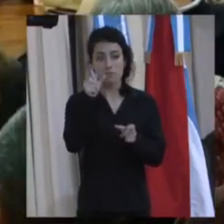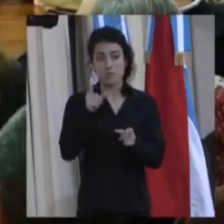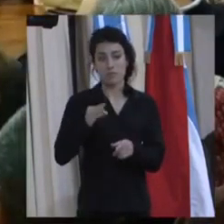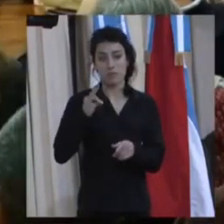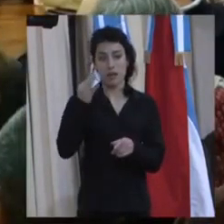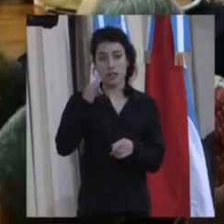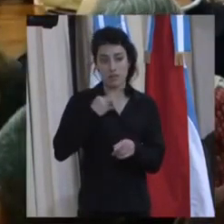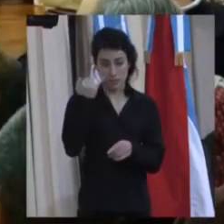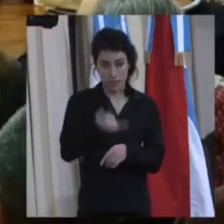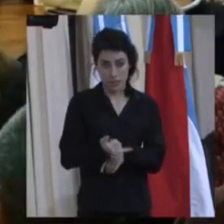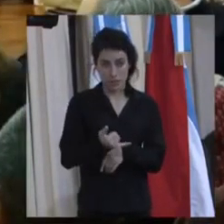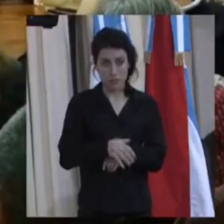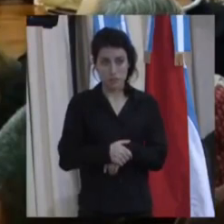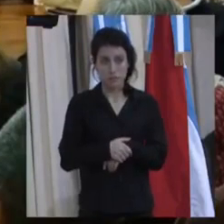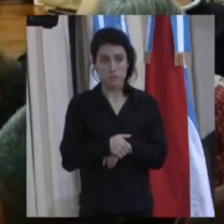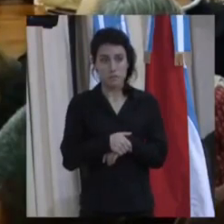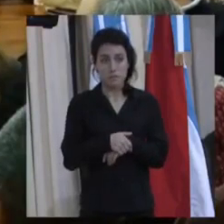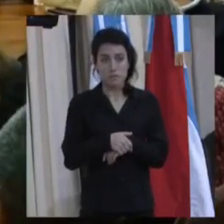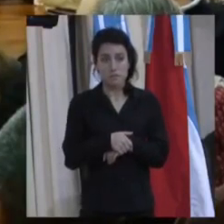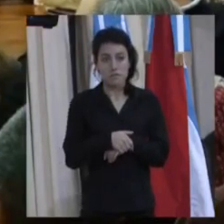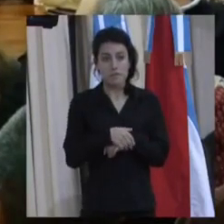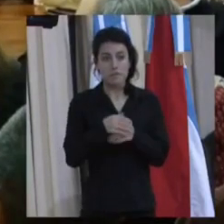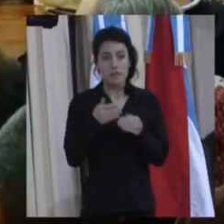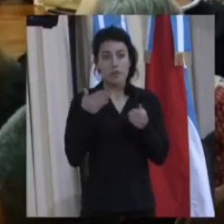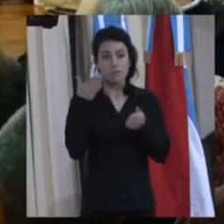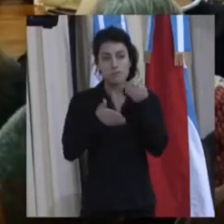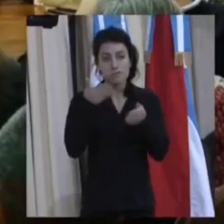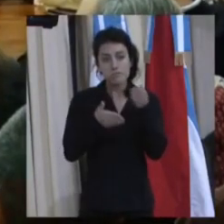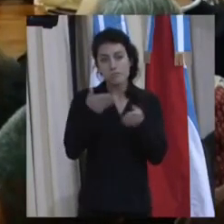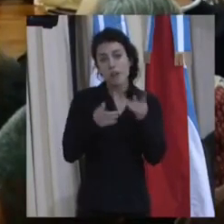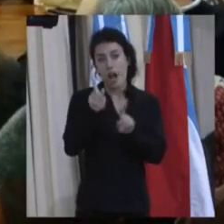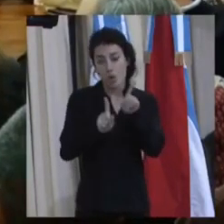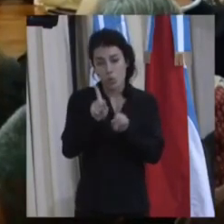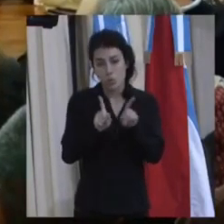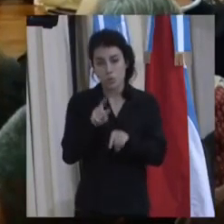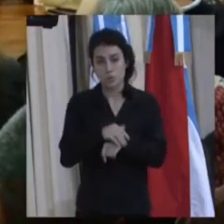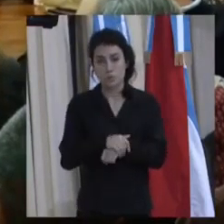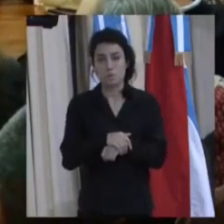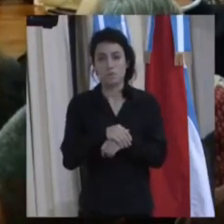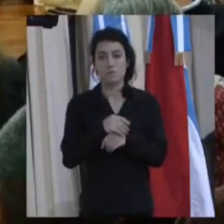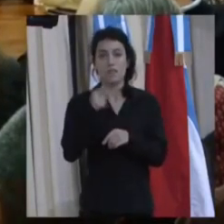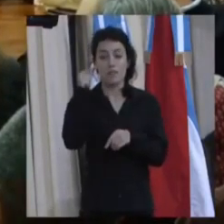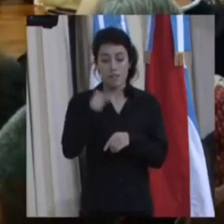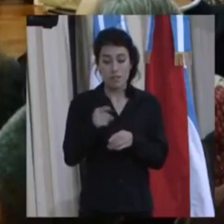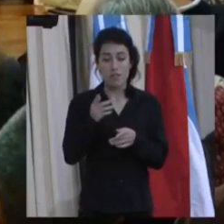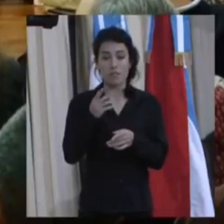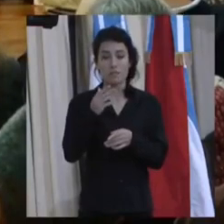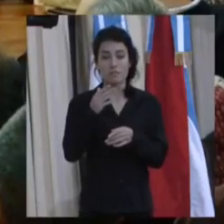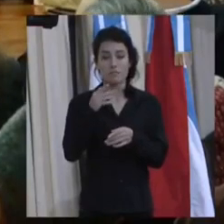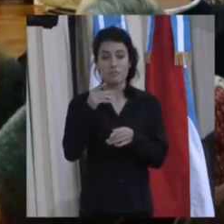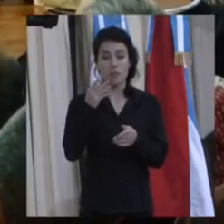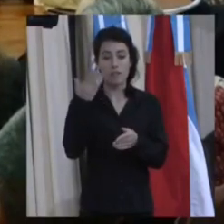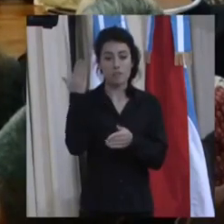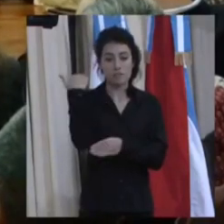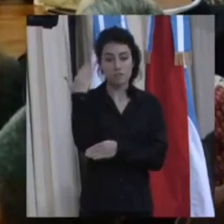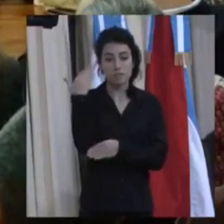ese sentido la conferencia de Cartagena estira esta definición política e instala